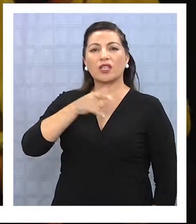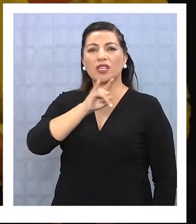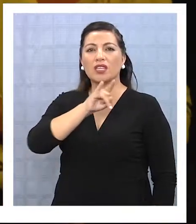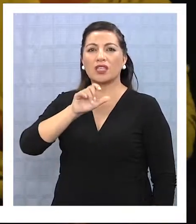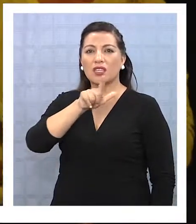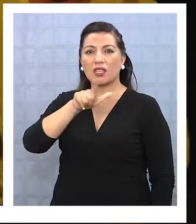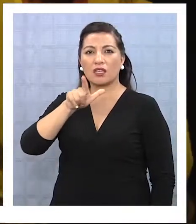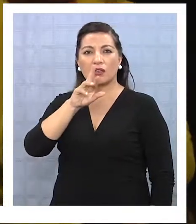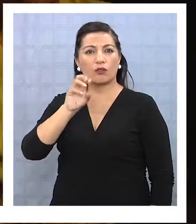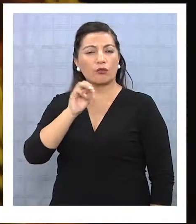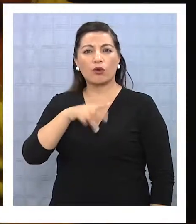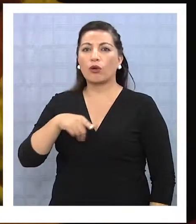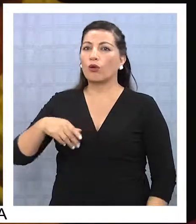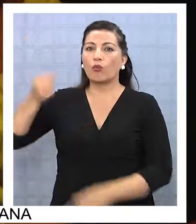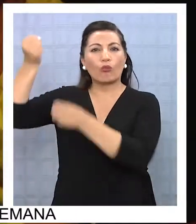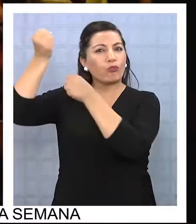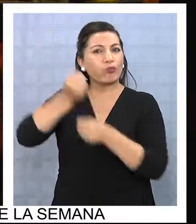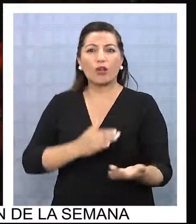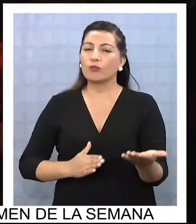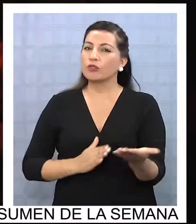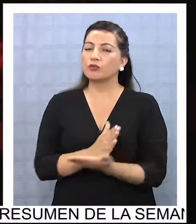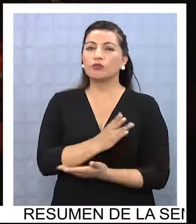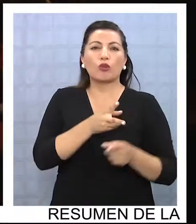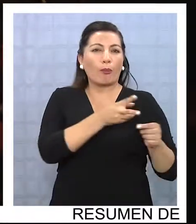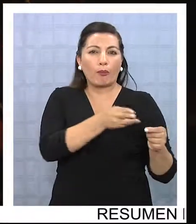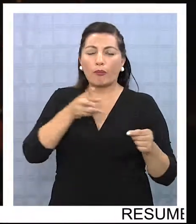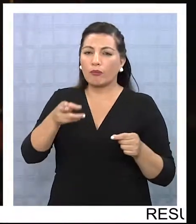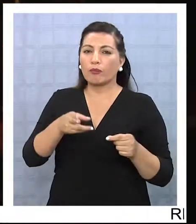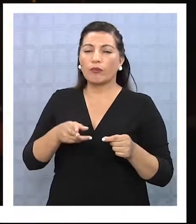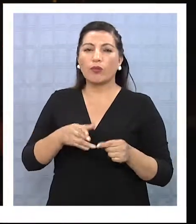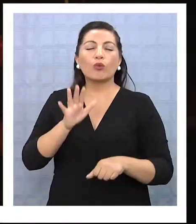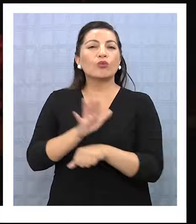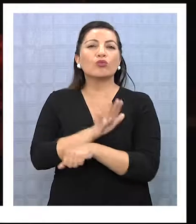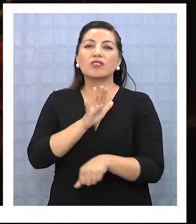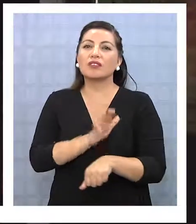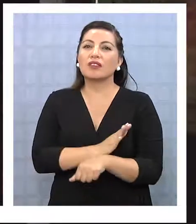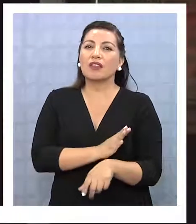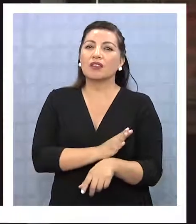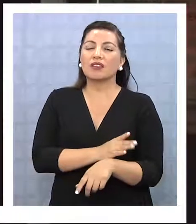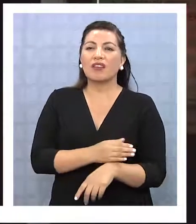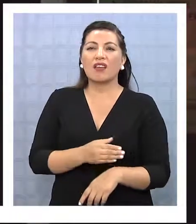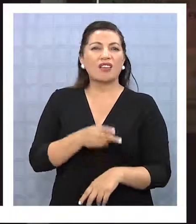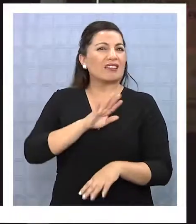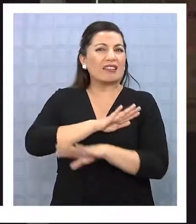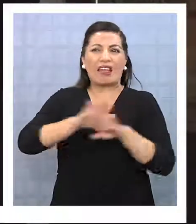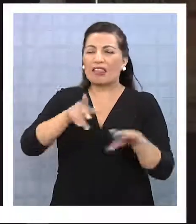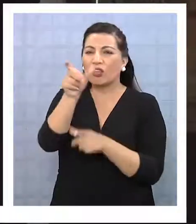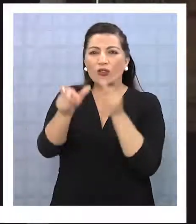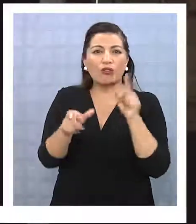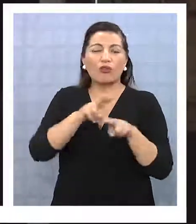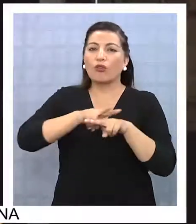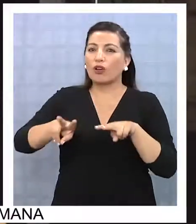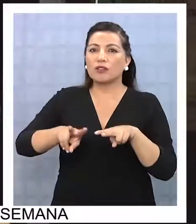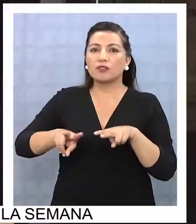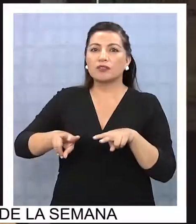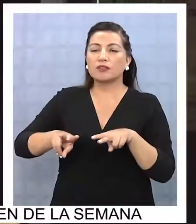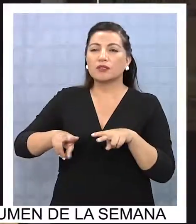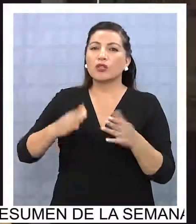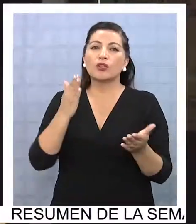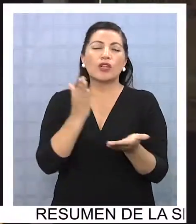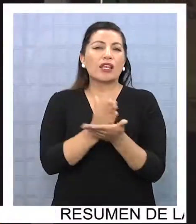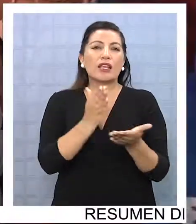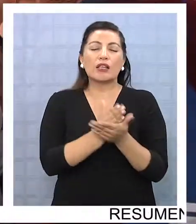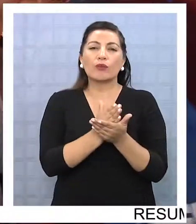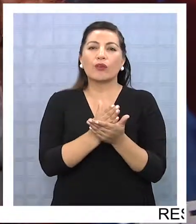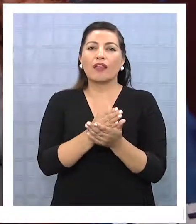Fénix, cuando fundamos Viola Fénix era un teatro experimental que hacíamos en ese tiempo, nadie lo hacía acá, nos juntábamos en una buhardilla allá en Escuela